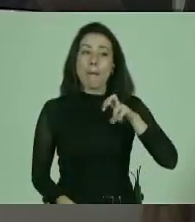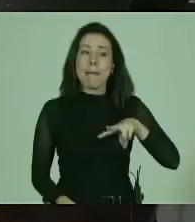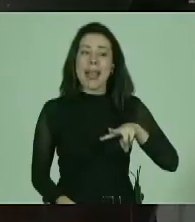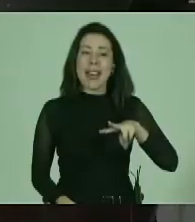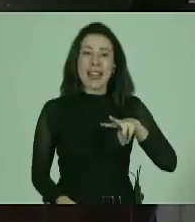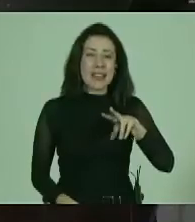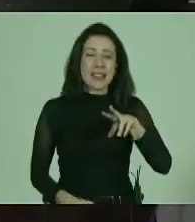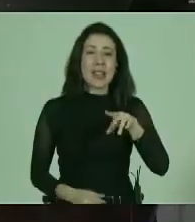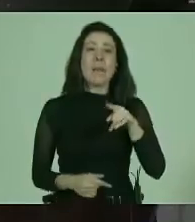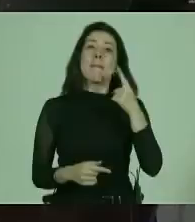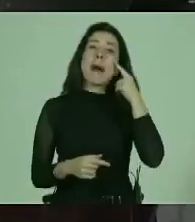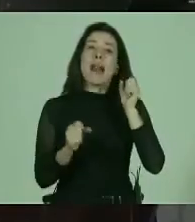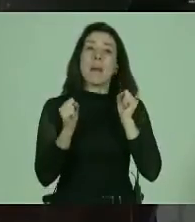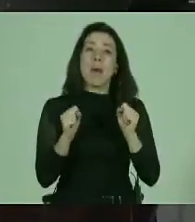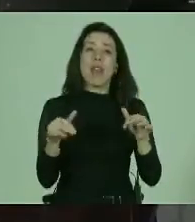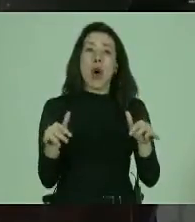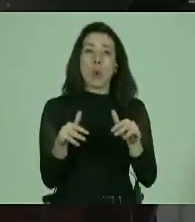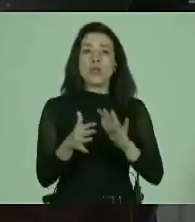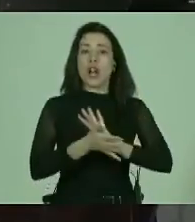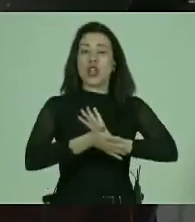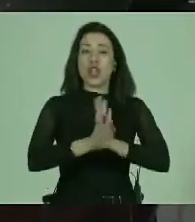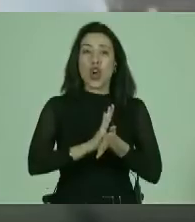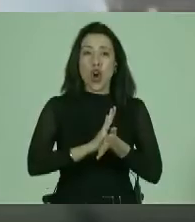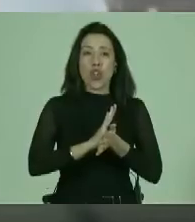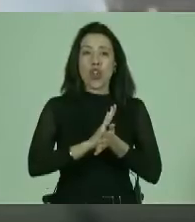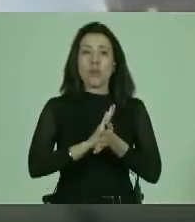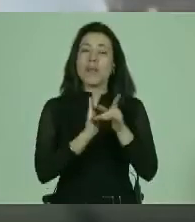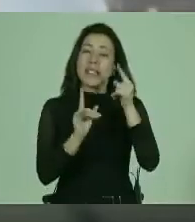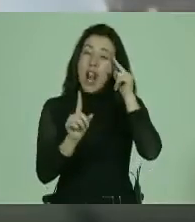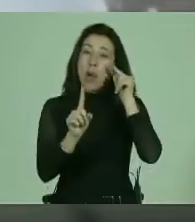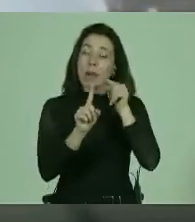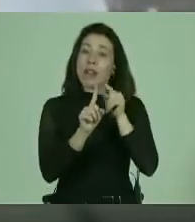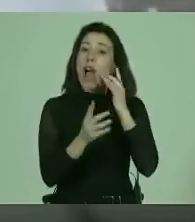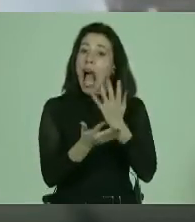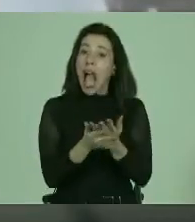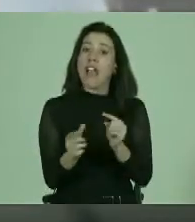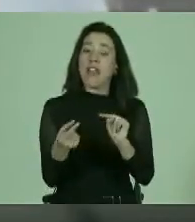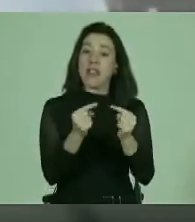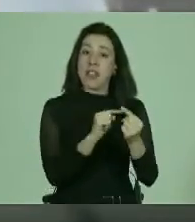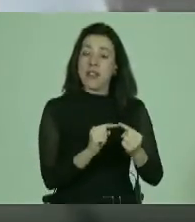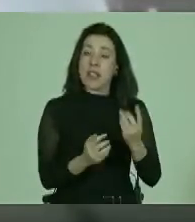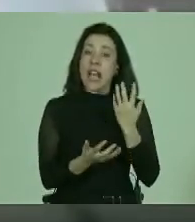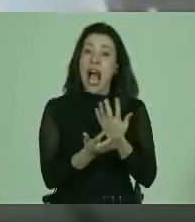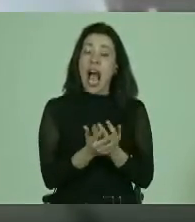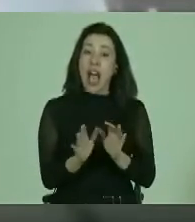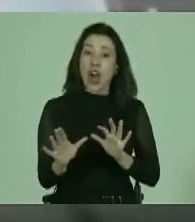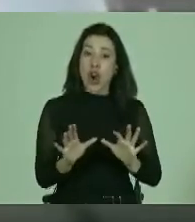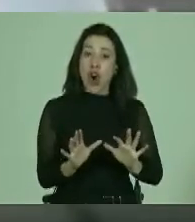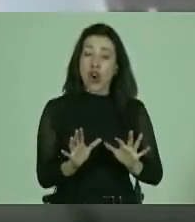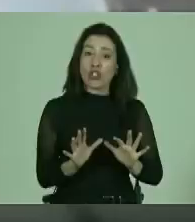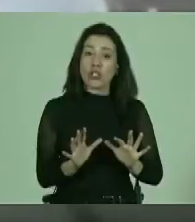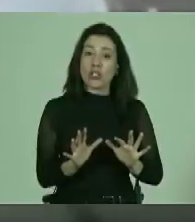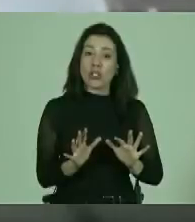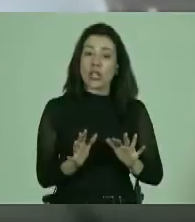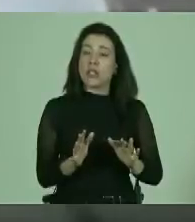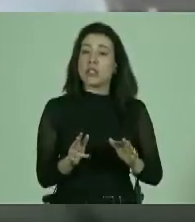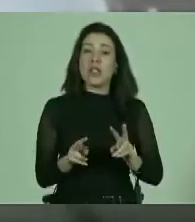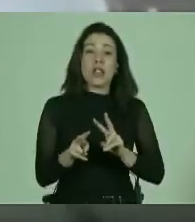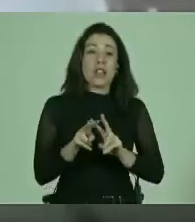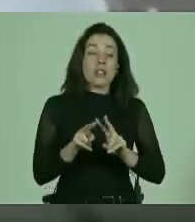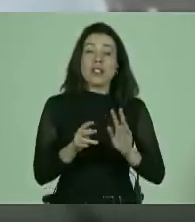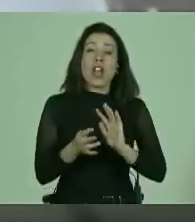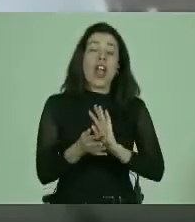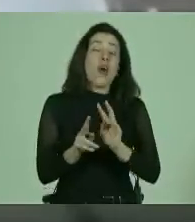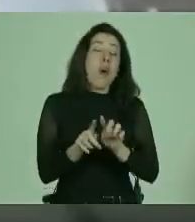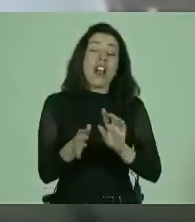puedan usarlos todos y la idea es esa hay un debate hay cuestiones que se mueven como todas las cuestiones